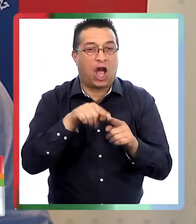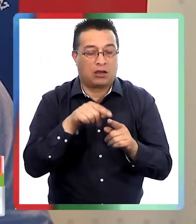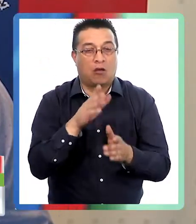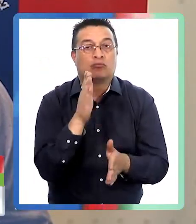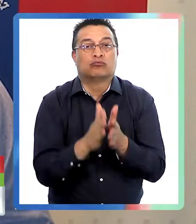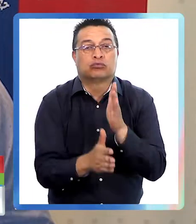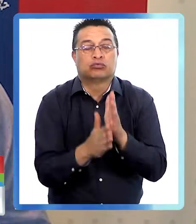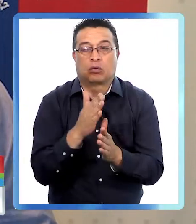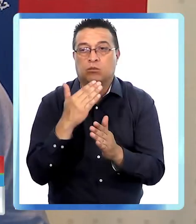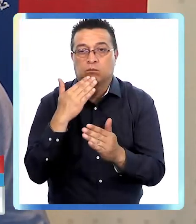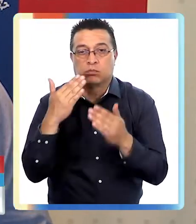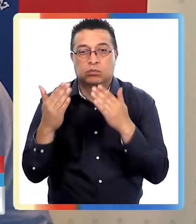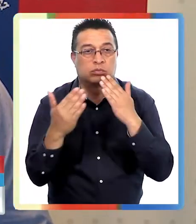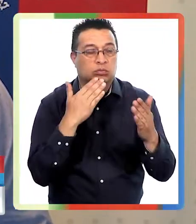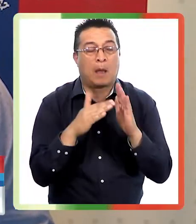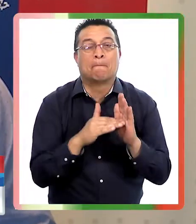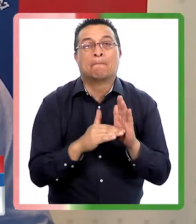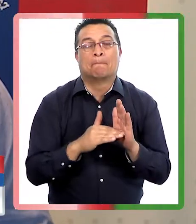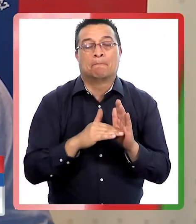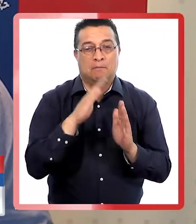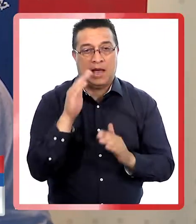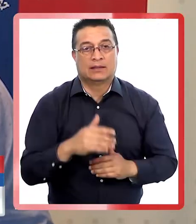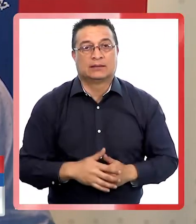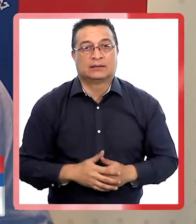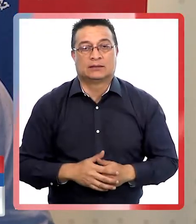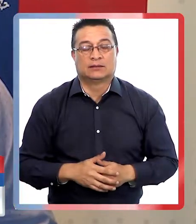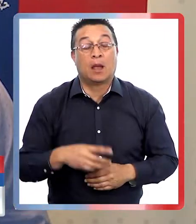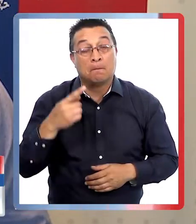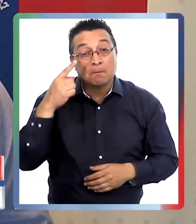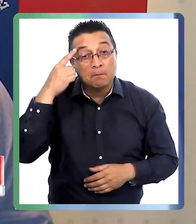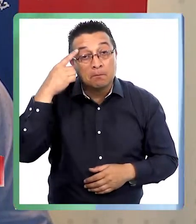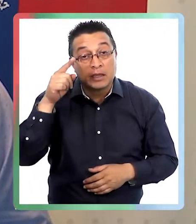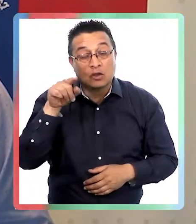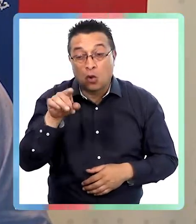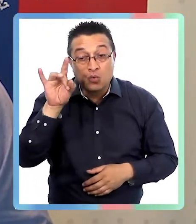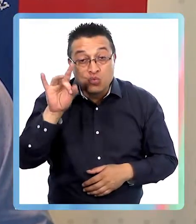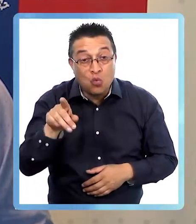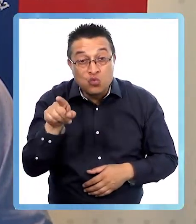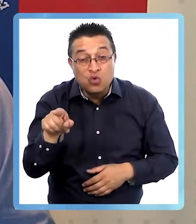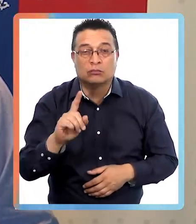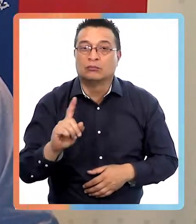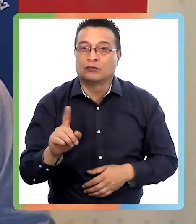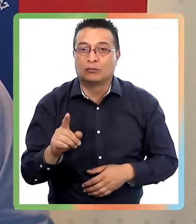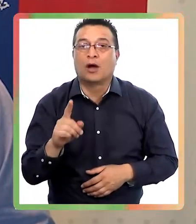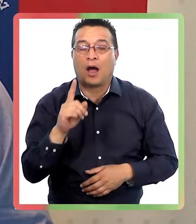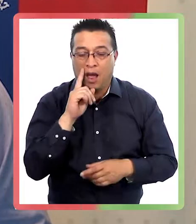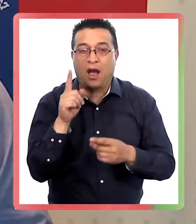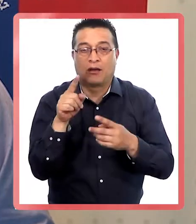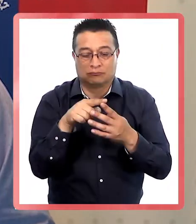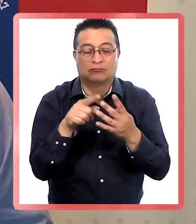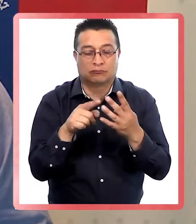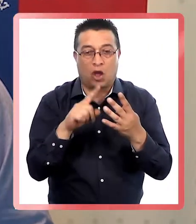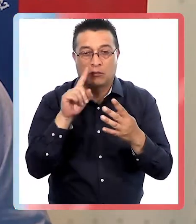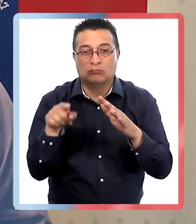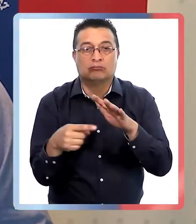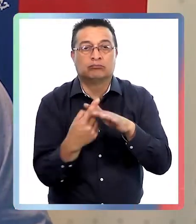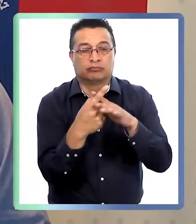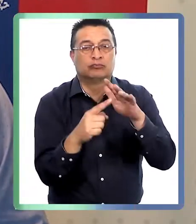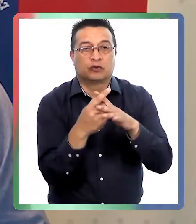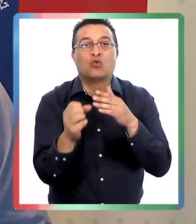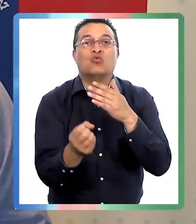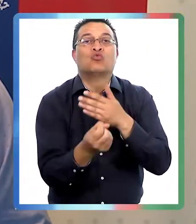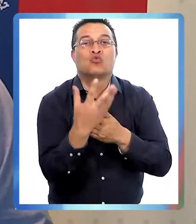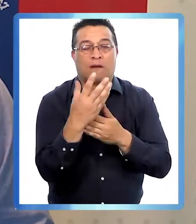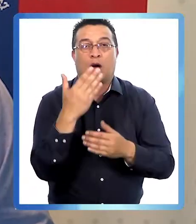velocidad de transmisión mucho mayor. Sin embargo, no es la única. De hecho, continúan apareciendo nuevas variantes